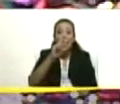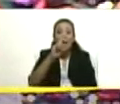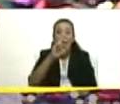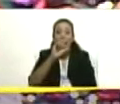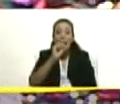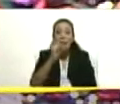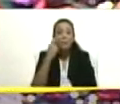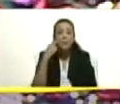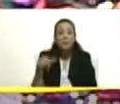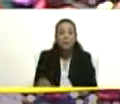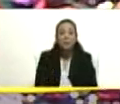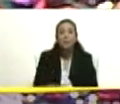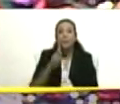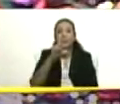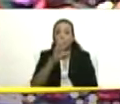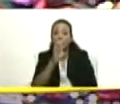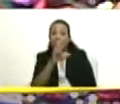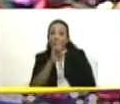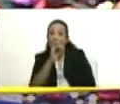Helves, Elvis.